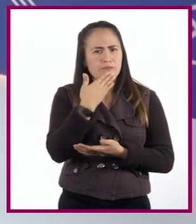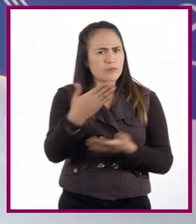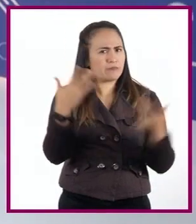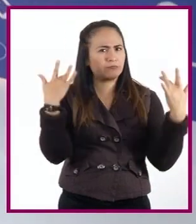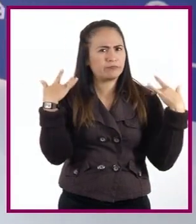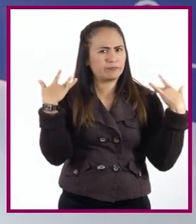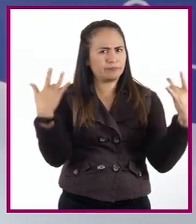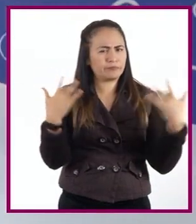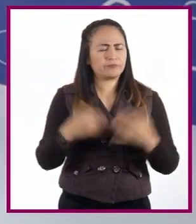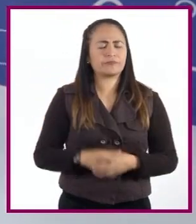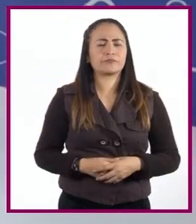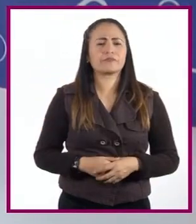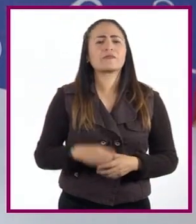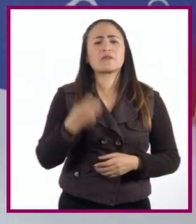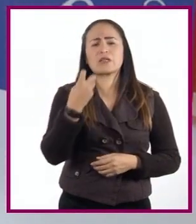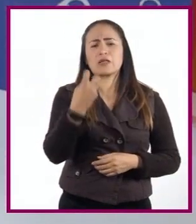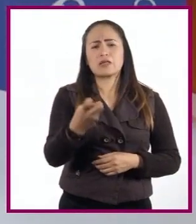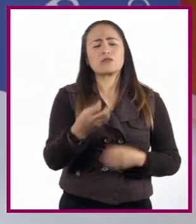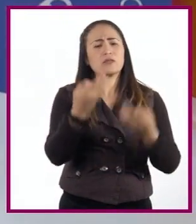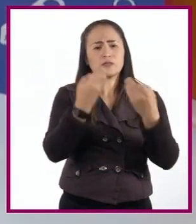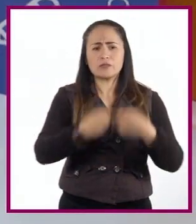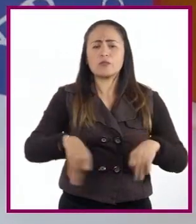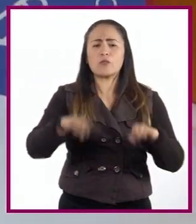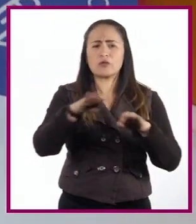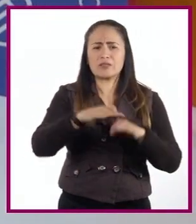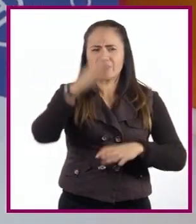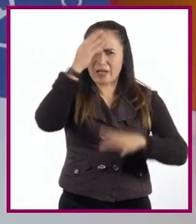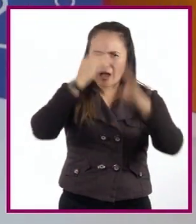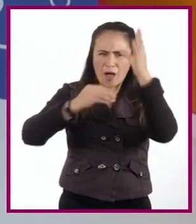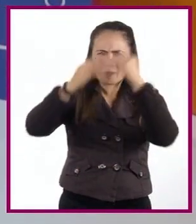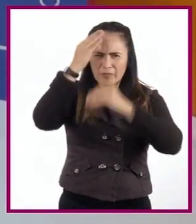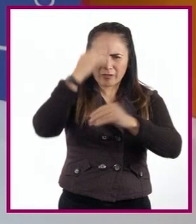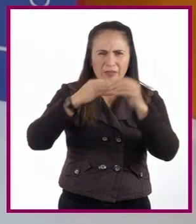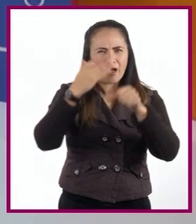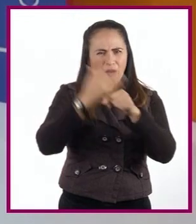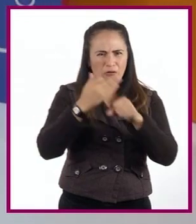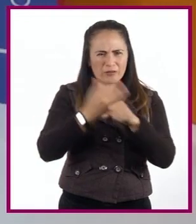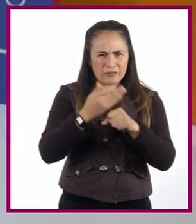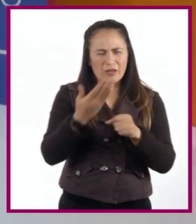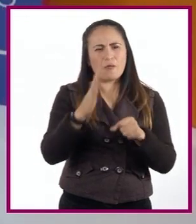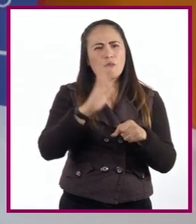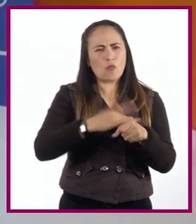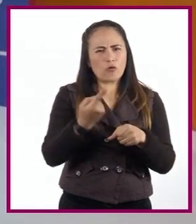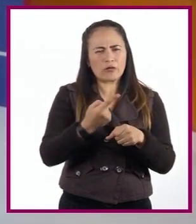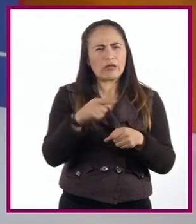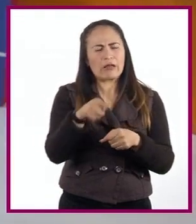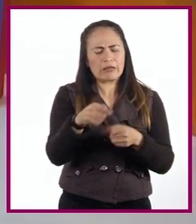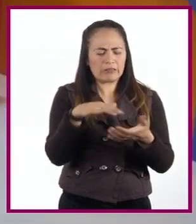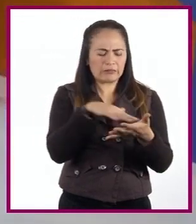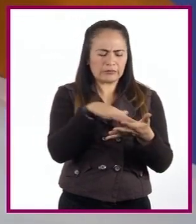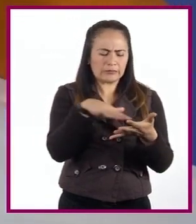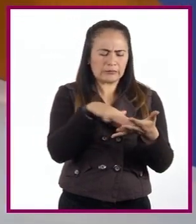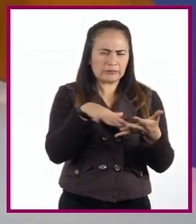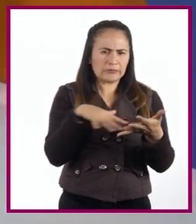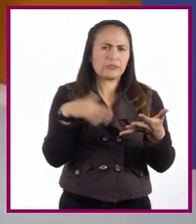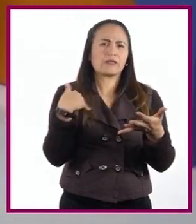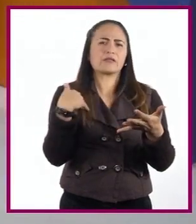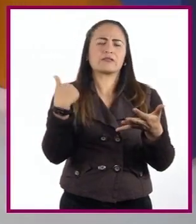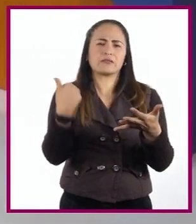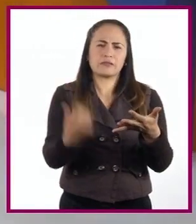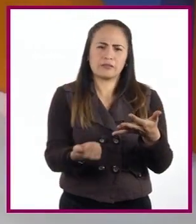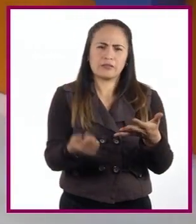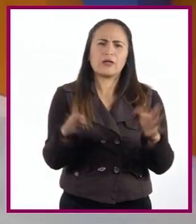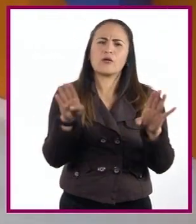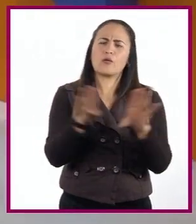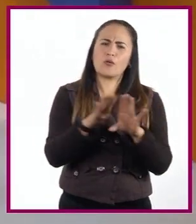Ese aprendizaje esperado es importante en la vida y formación de ustedes, porque les permite entender la manera cómo